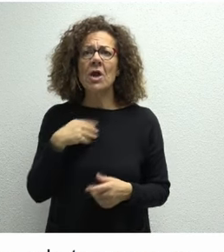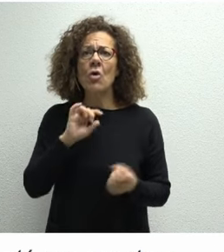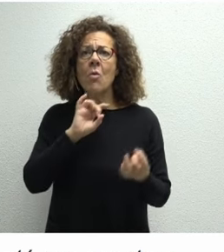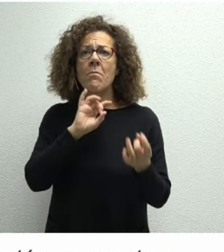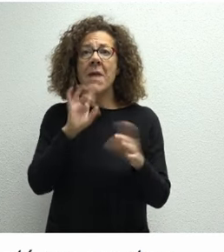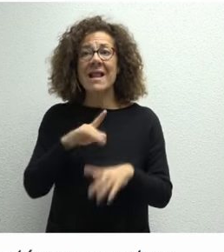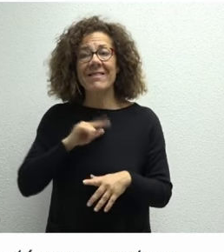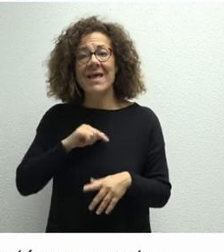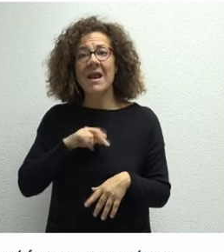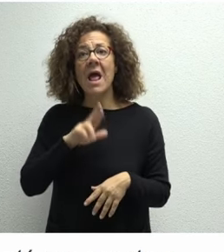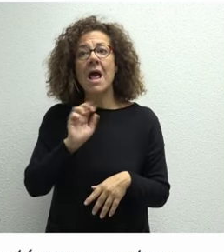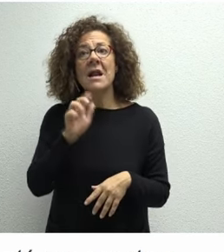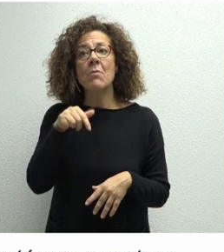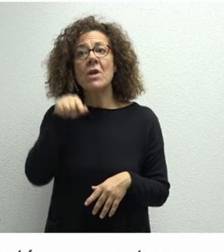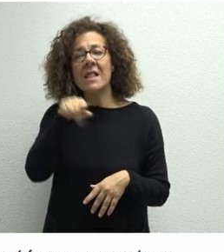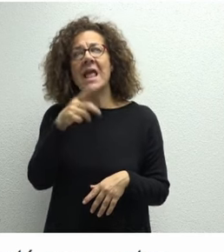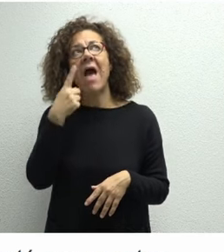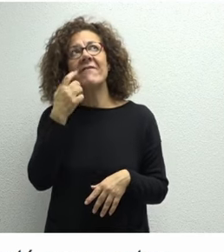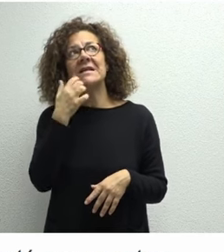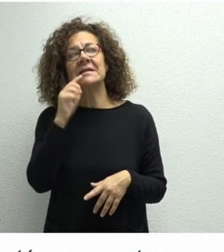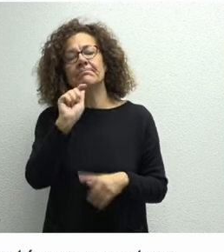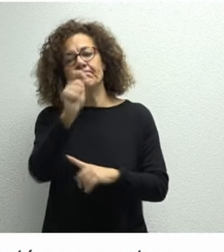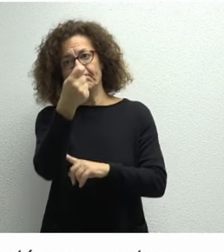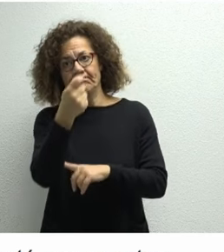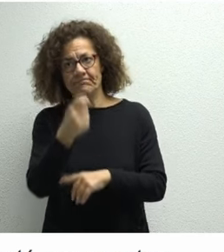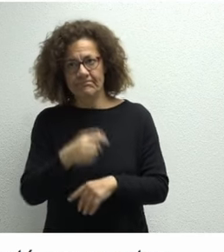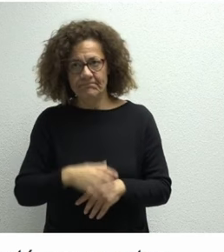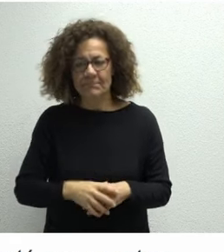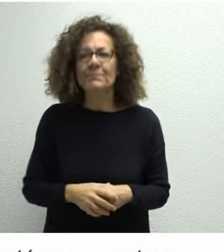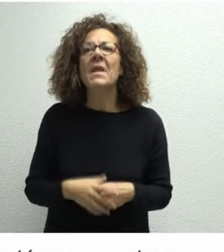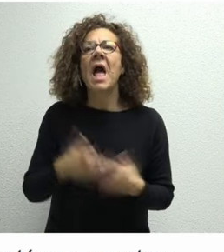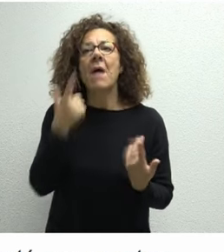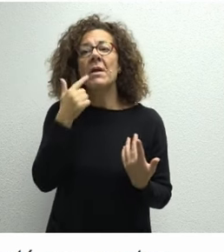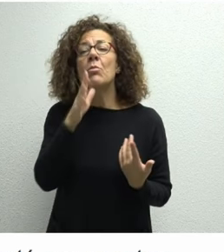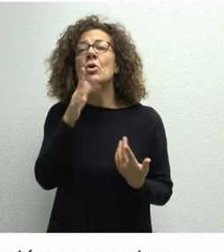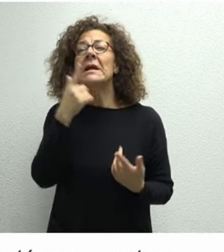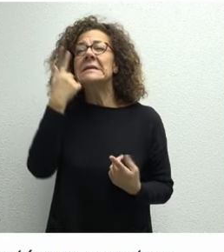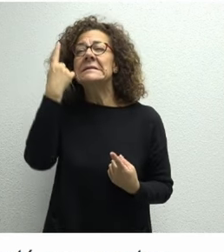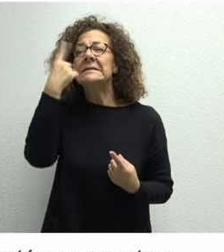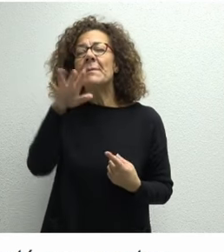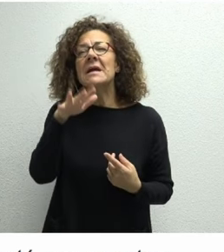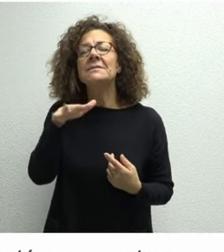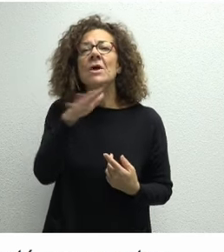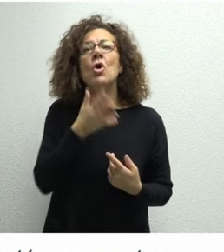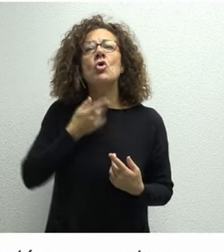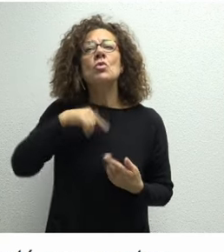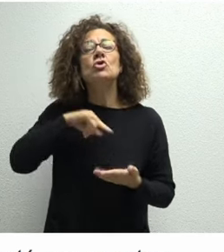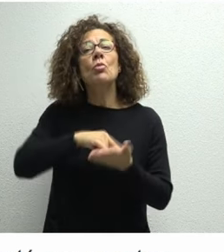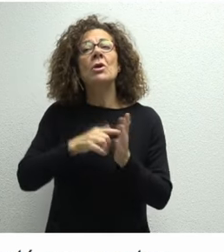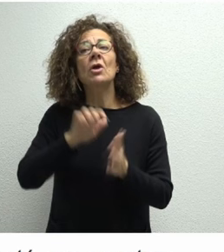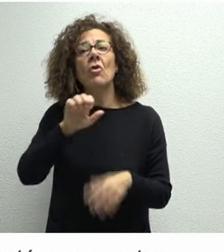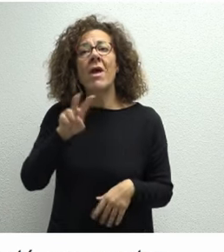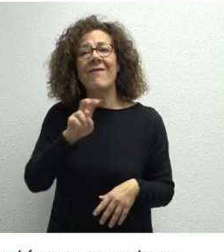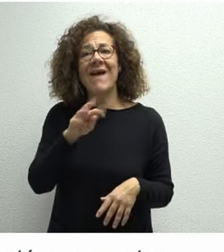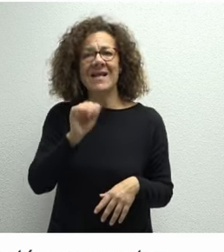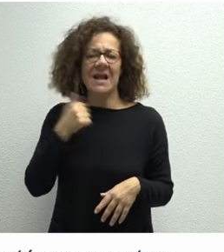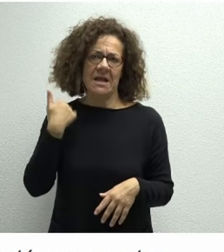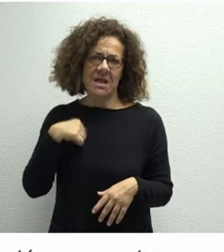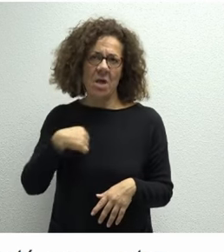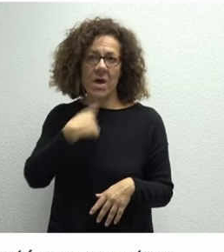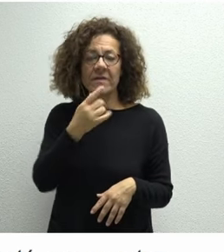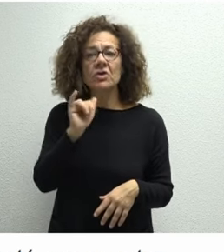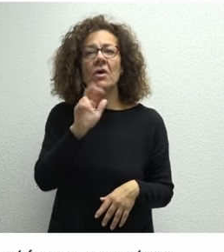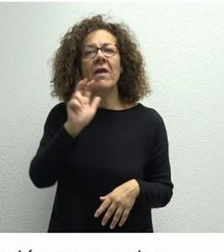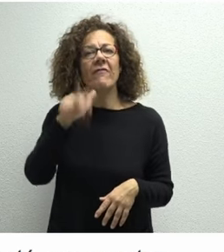a ver si no me equivoco vale bueno por ubicar un poquito nuestro proyecto vatra que ya lo ha comentado